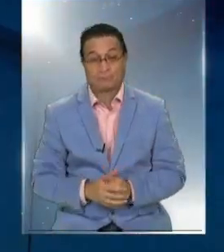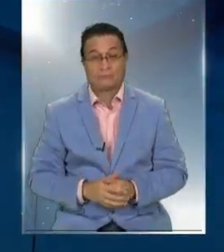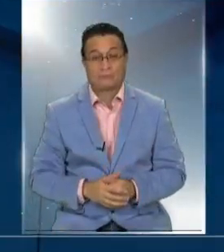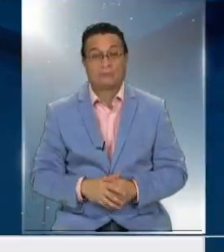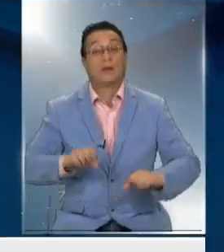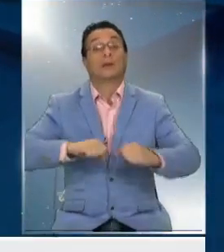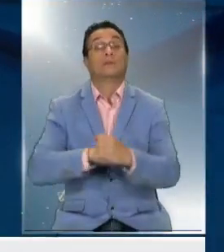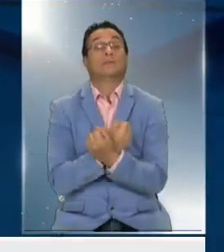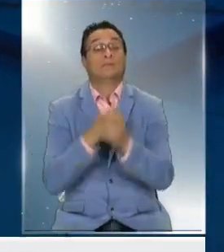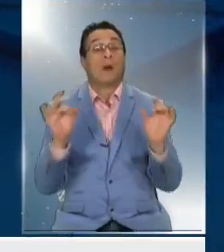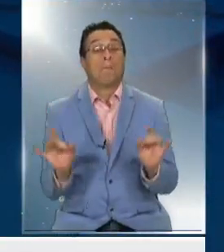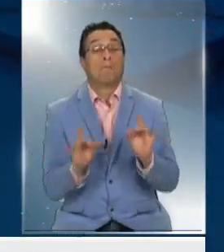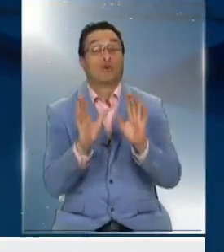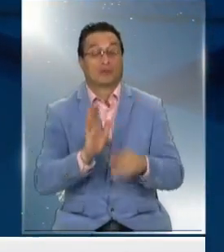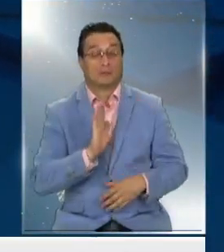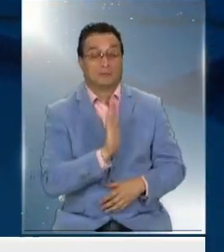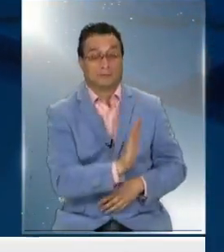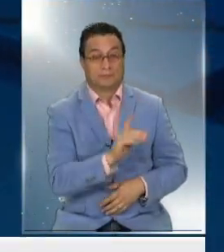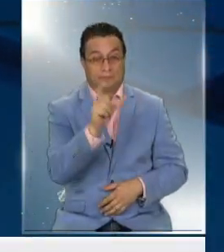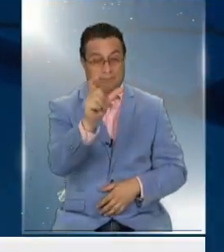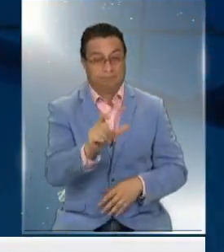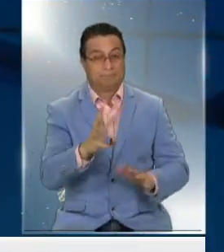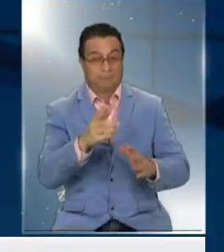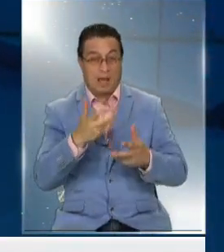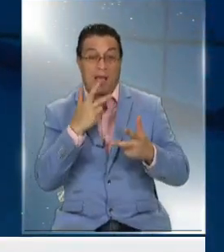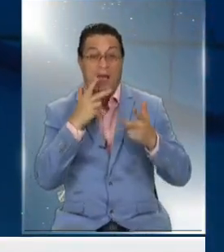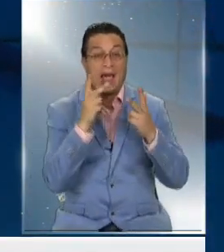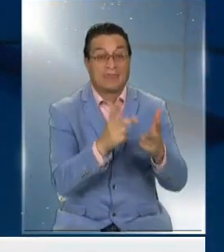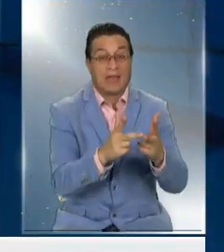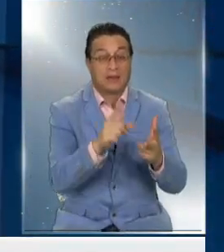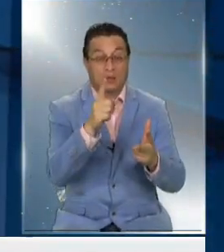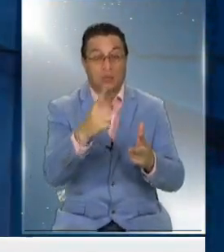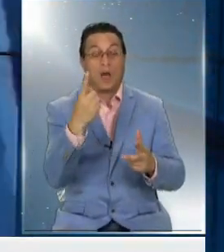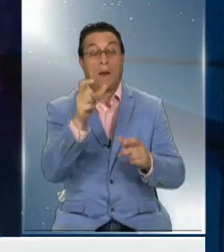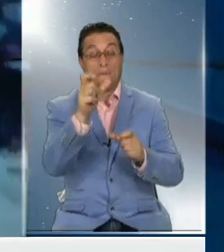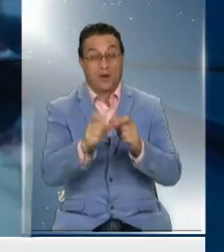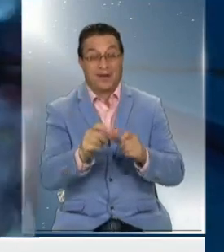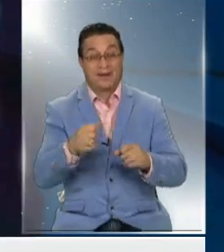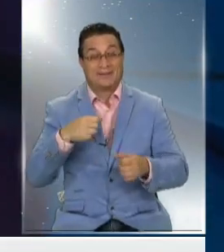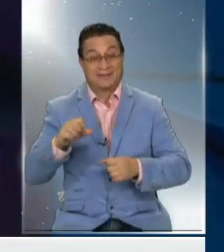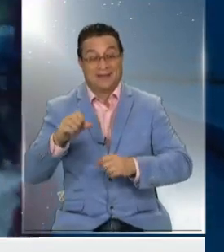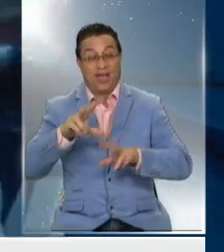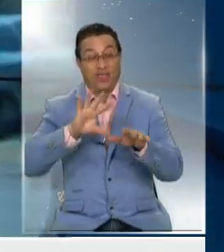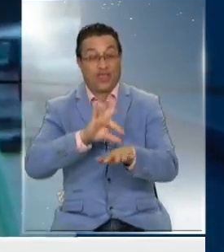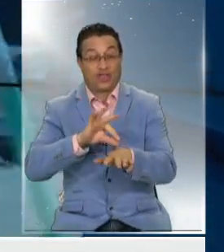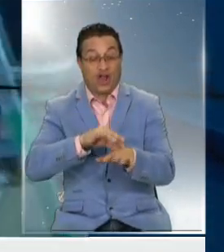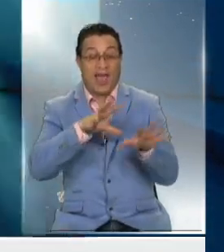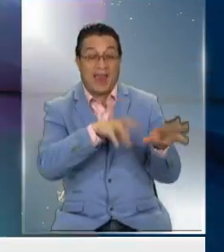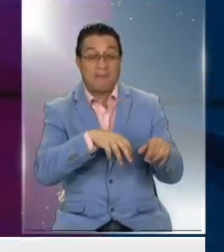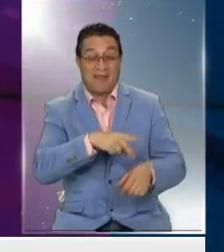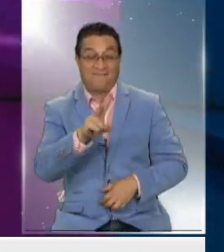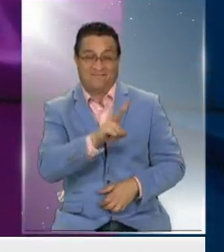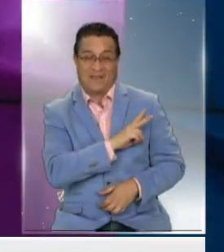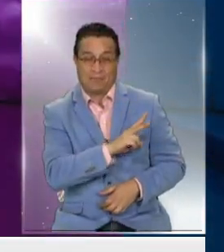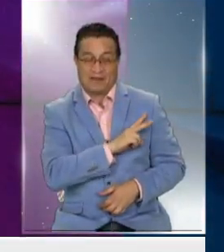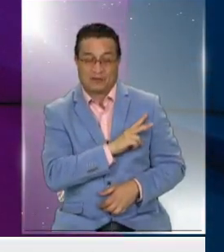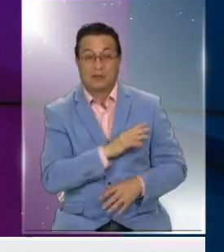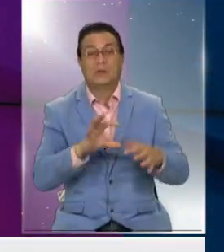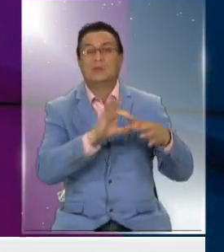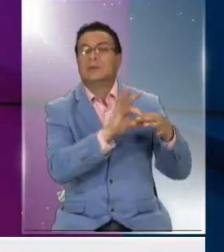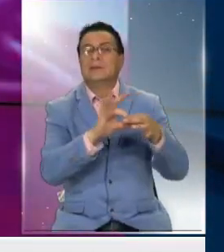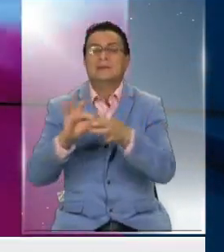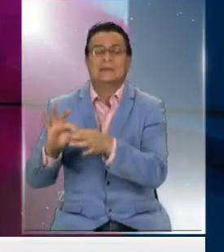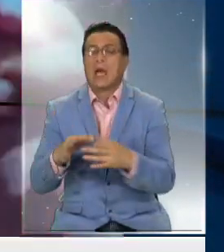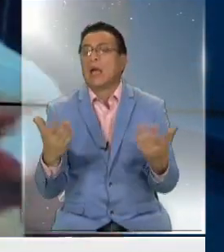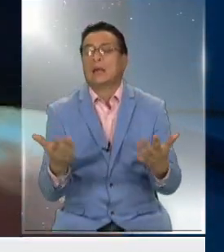En prisión preventiva quedó el presunto autor del ataque en contra de una veterinaria en Valparaíso. Los hechos ocurrieron luego